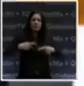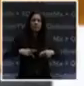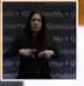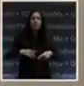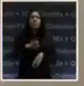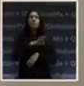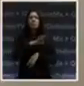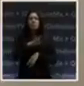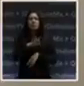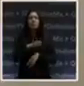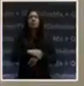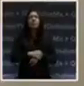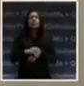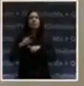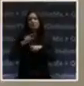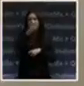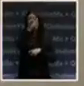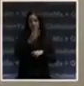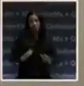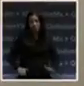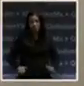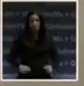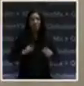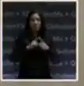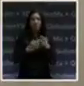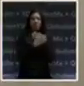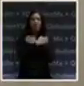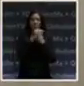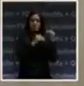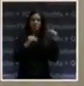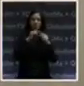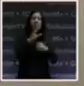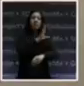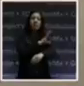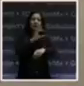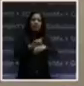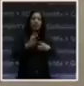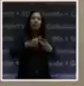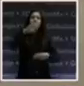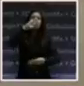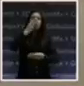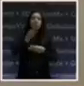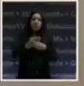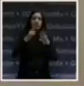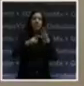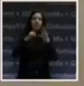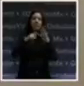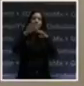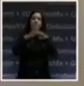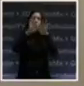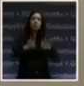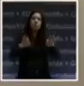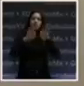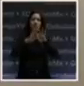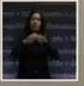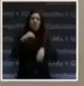tener ciertas características: formación académica, honestidad, responsabilidad y primordialmente la